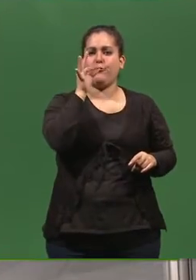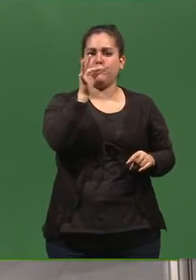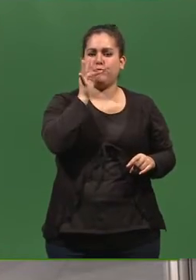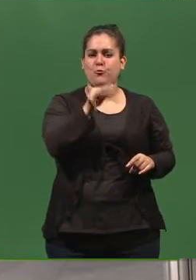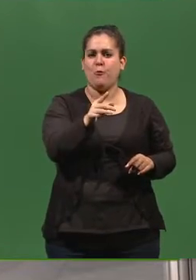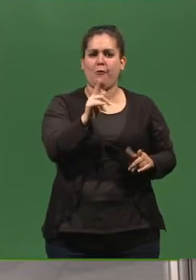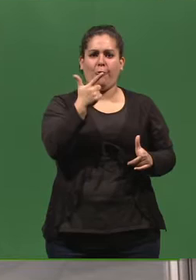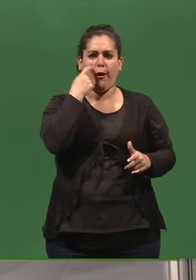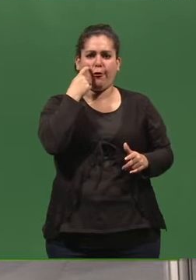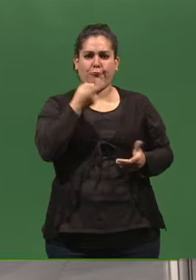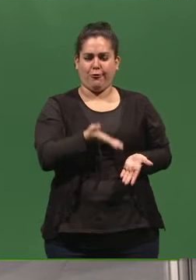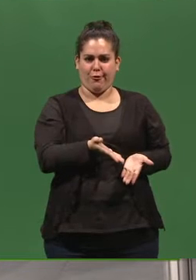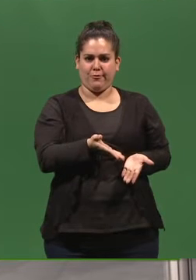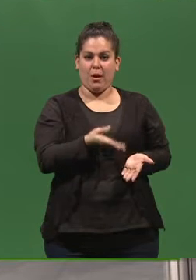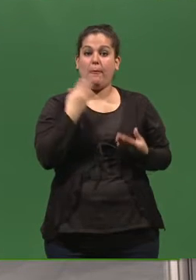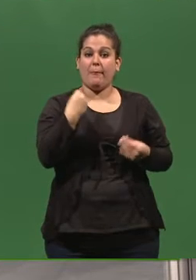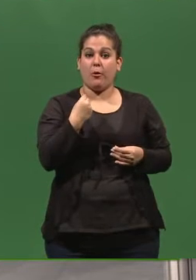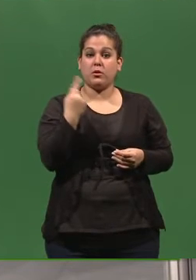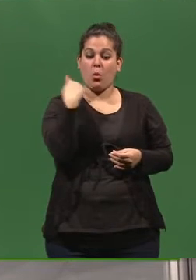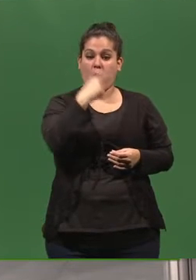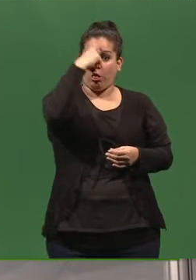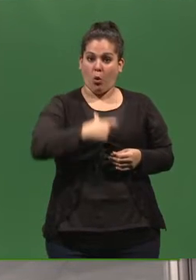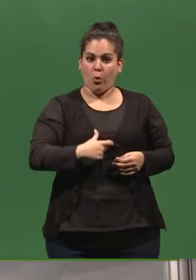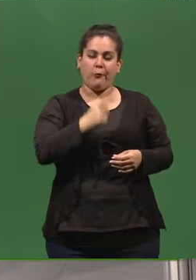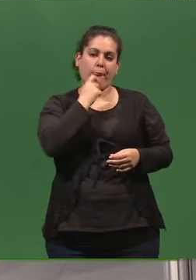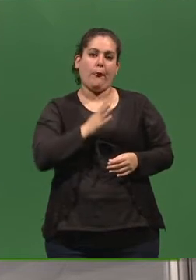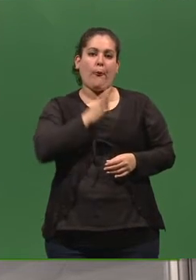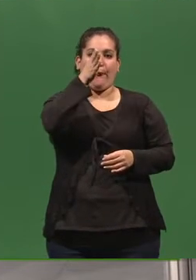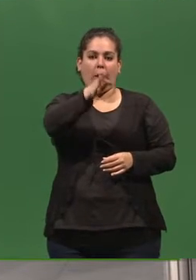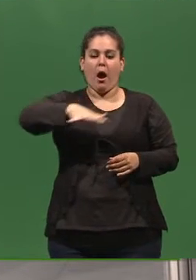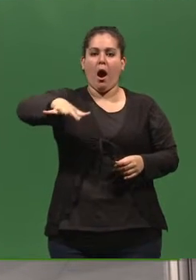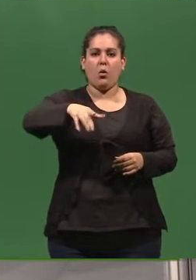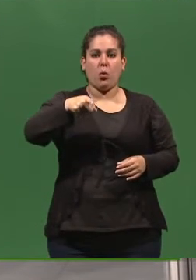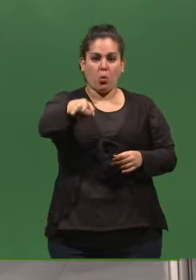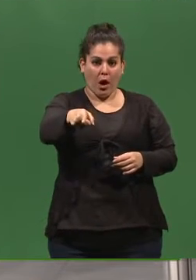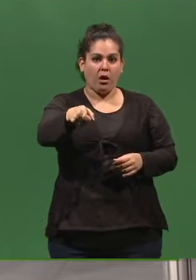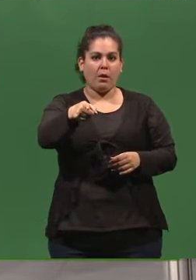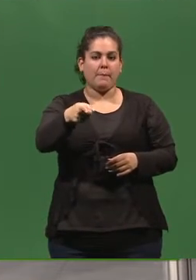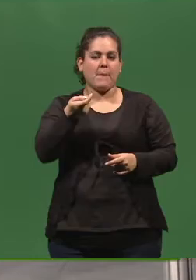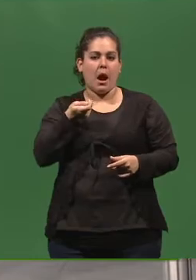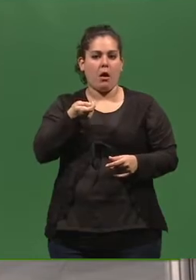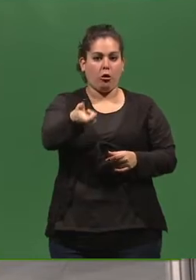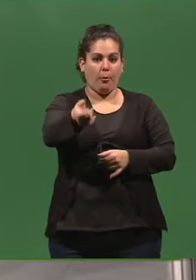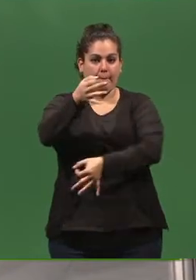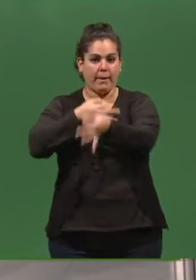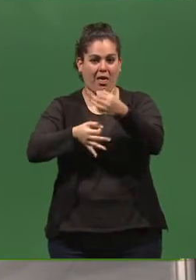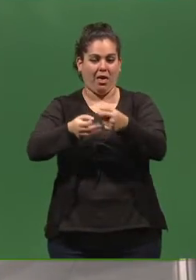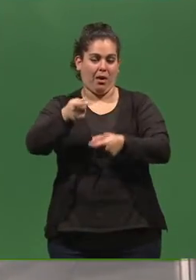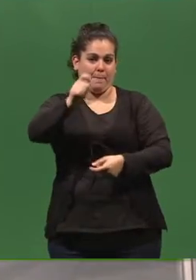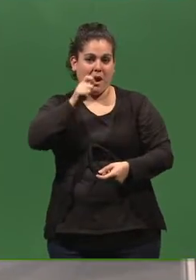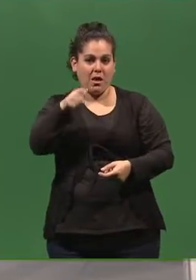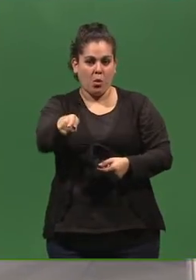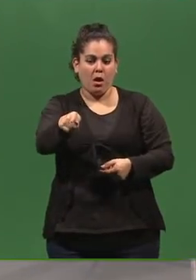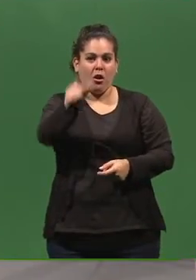el consumo sin ningún tipo de control. Porque cuando uno va a un lugar, una boca de expendio a conseguir